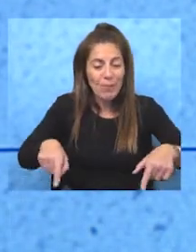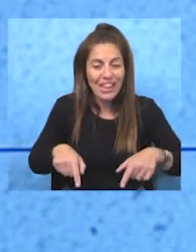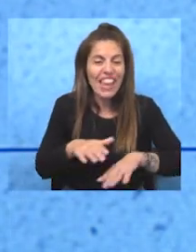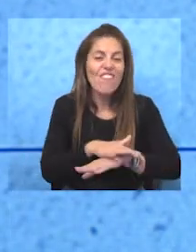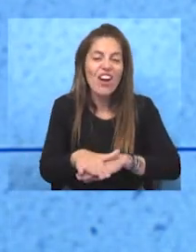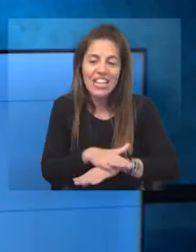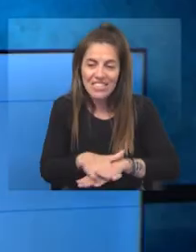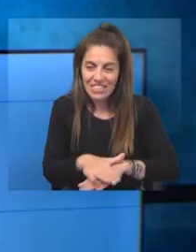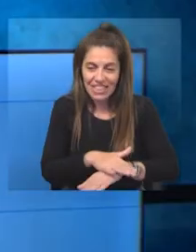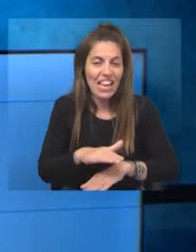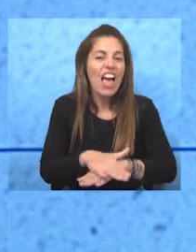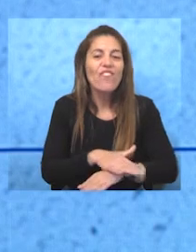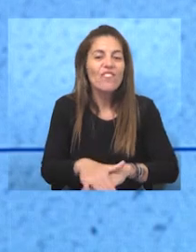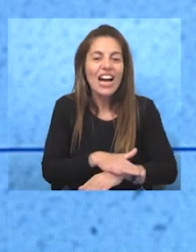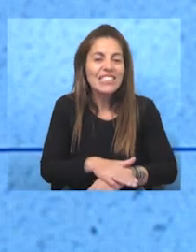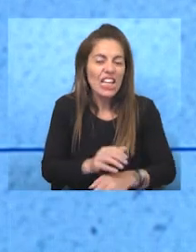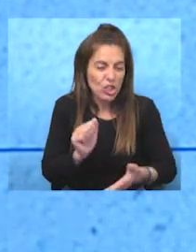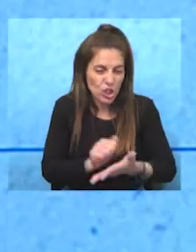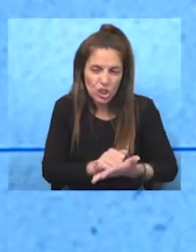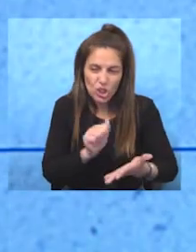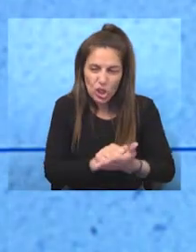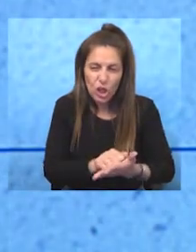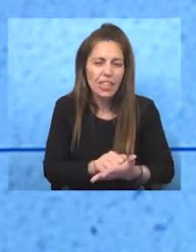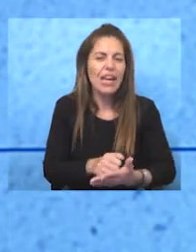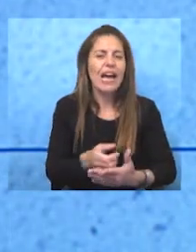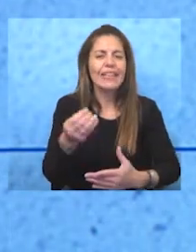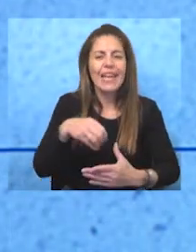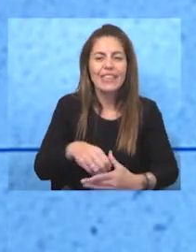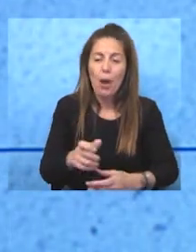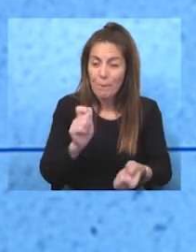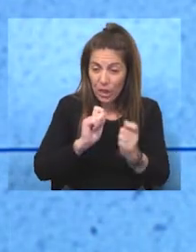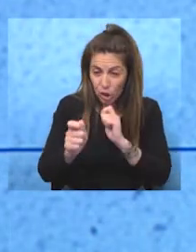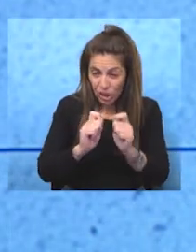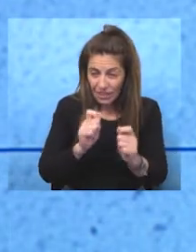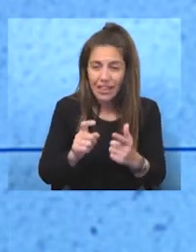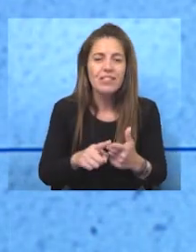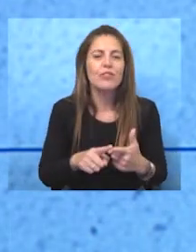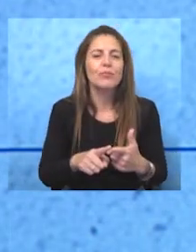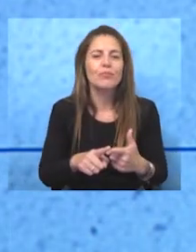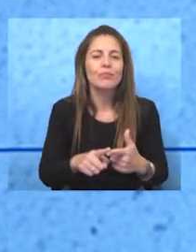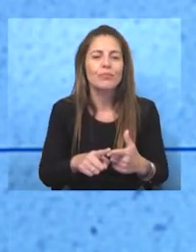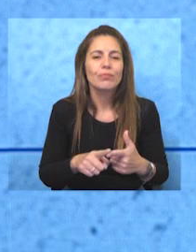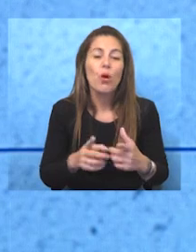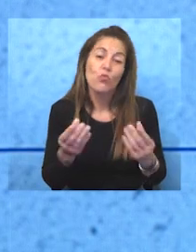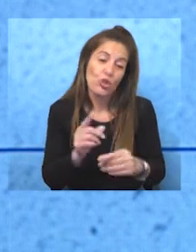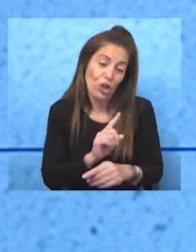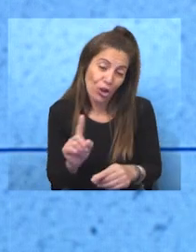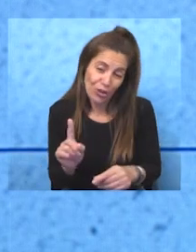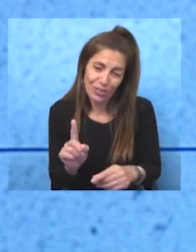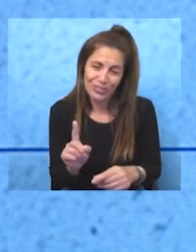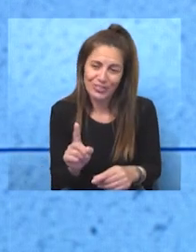transformaciones creada que es una base sólida donde entran muchos periodistas muchos